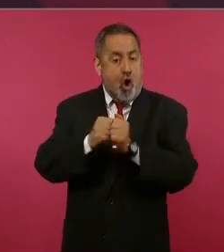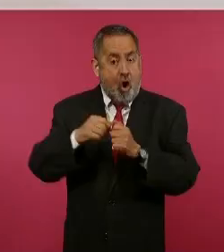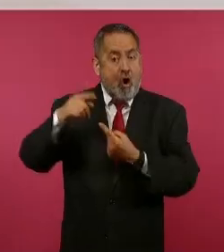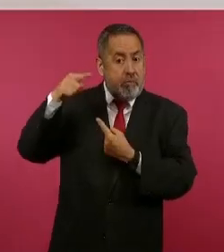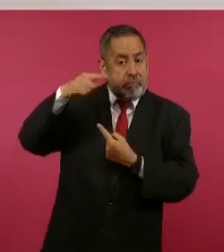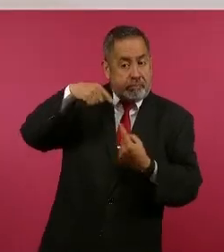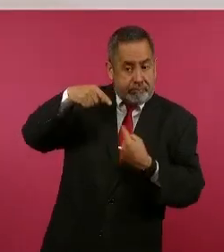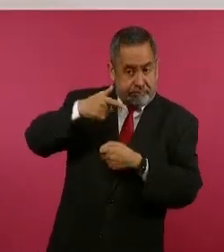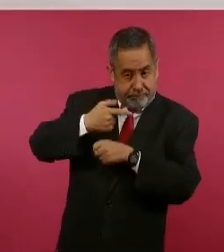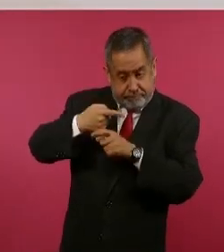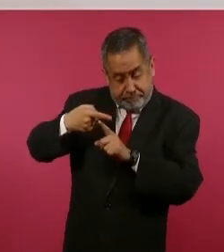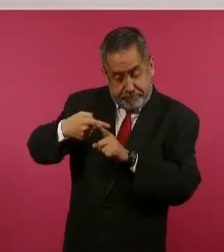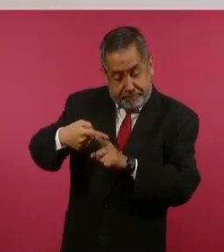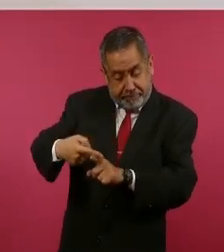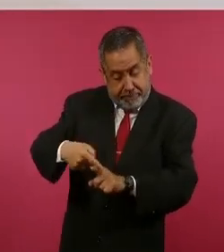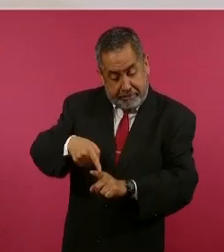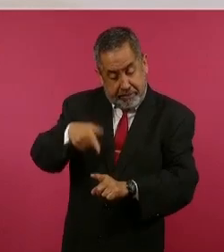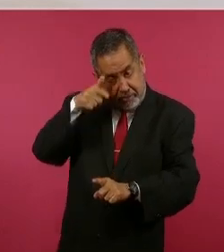Es